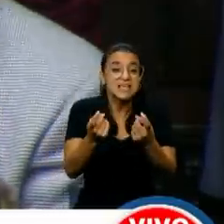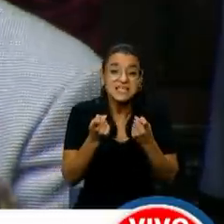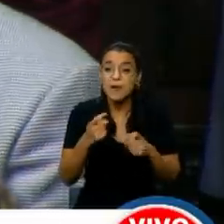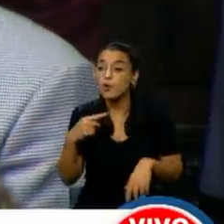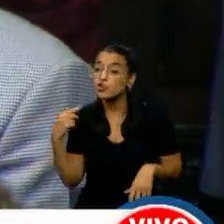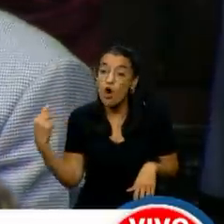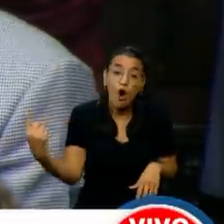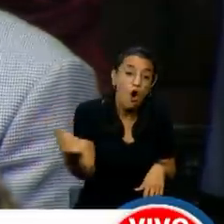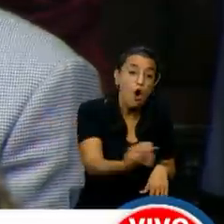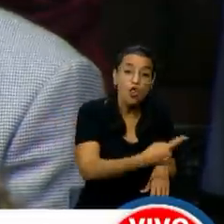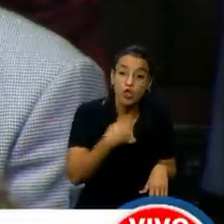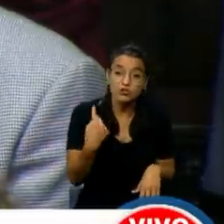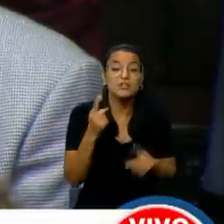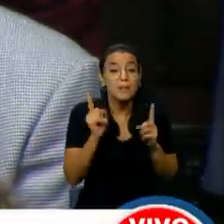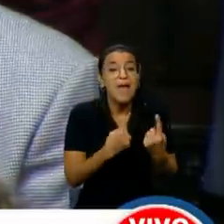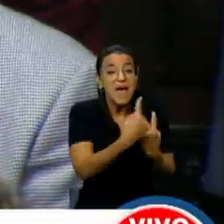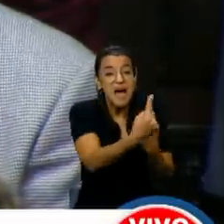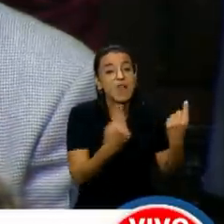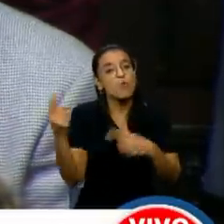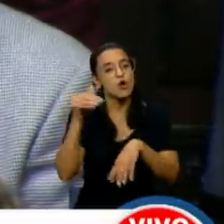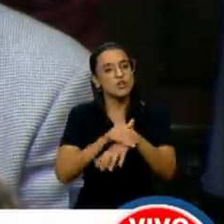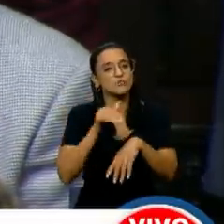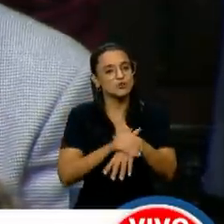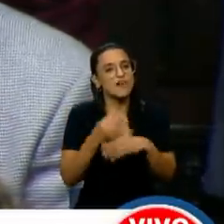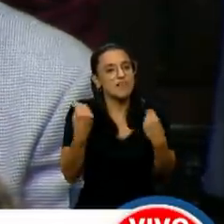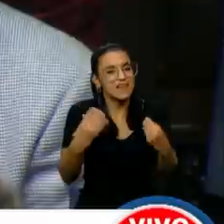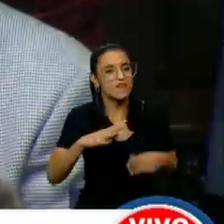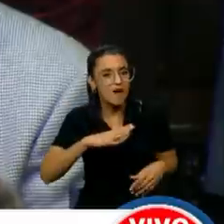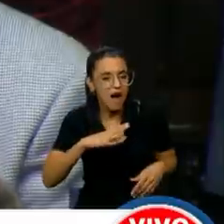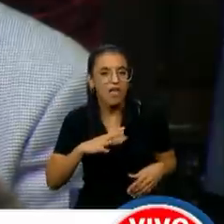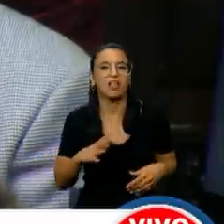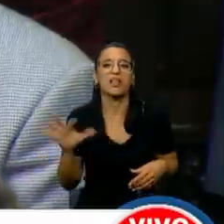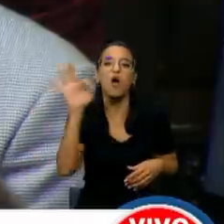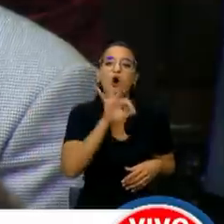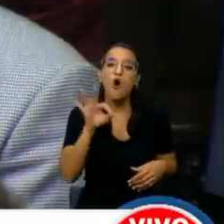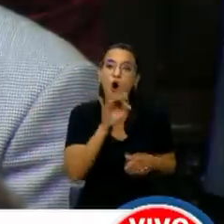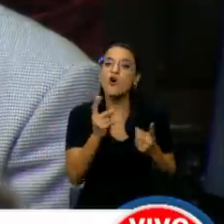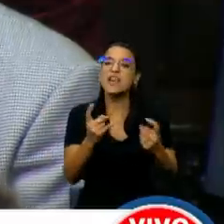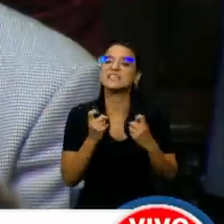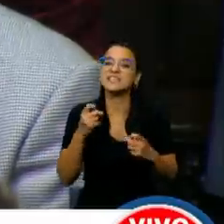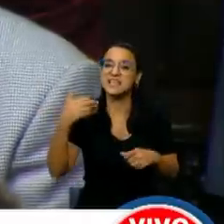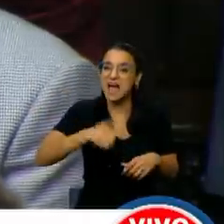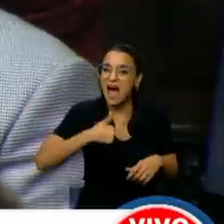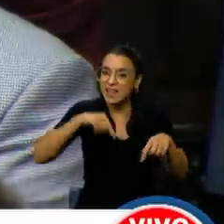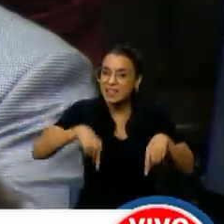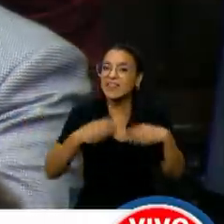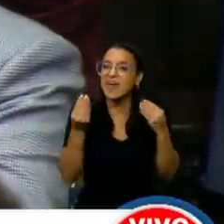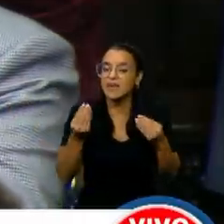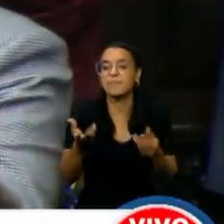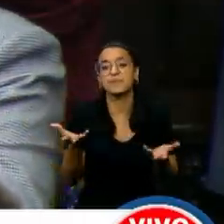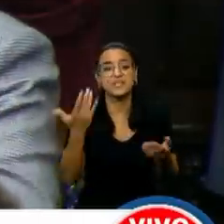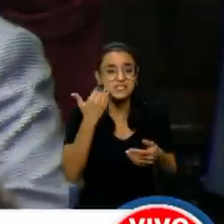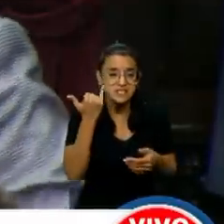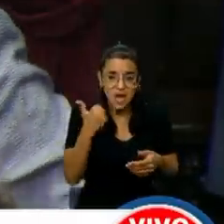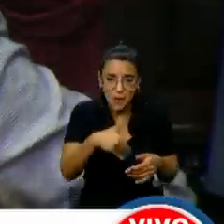todos y también cada uno hacerse cargo de lo que le hace falta o lo que lo que necesita el país y parece